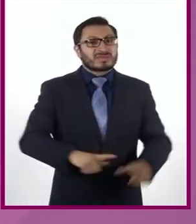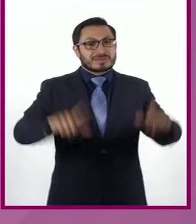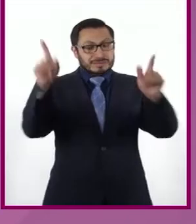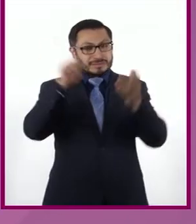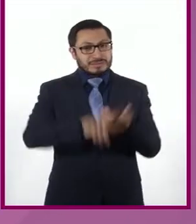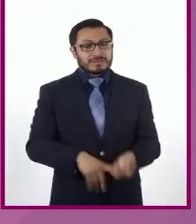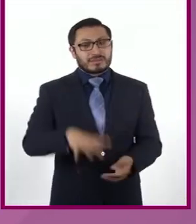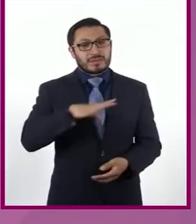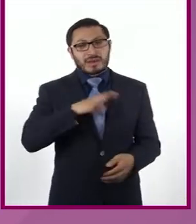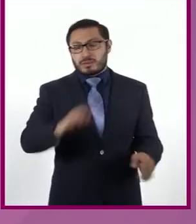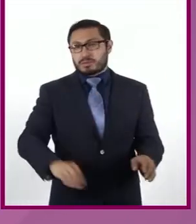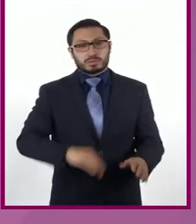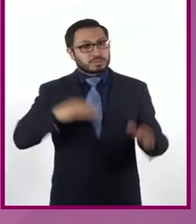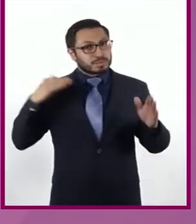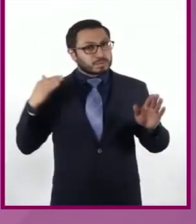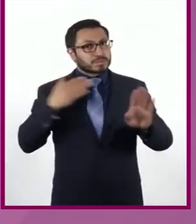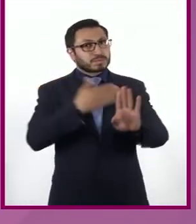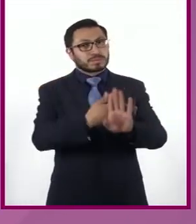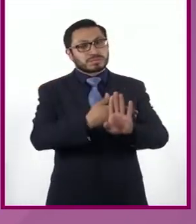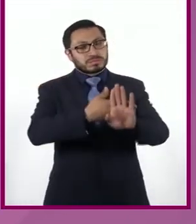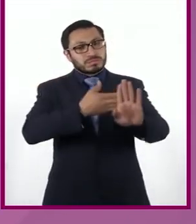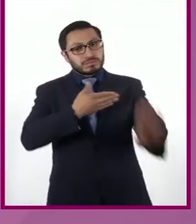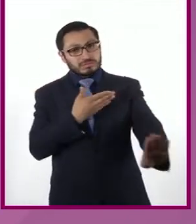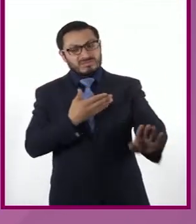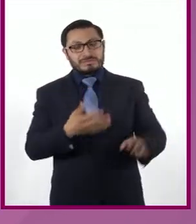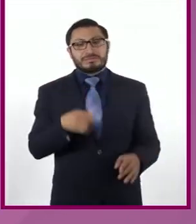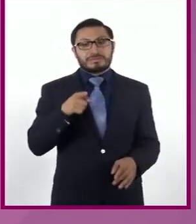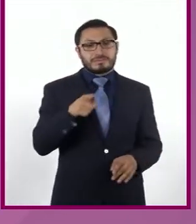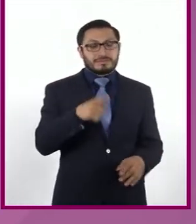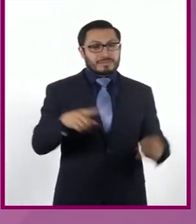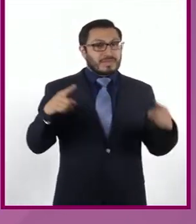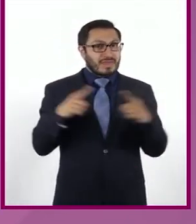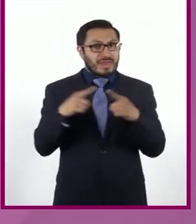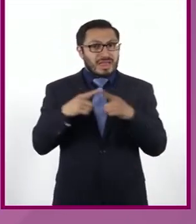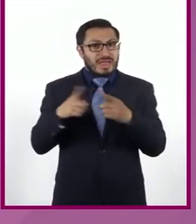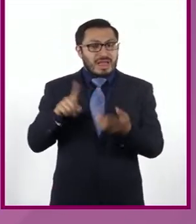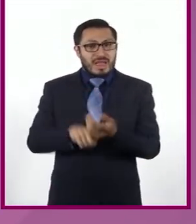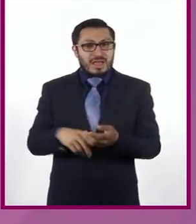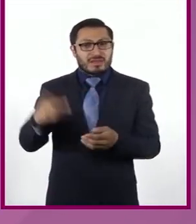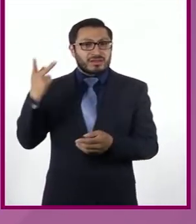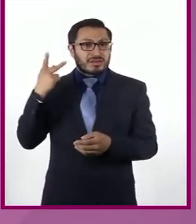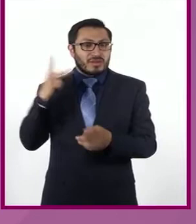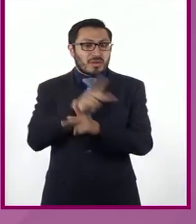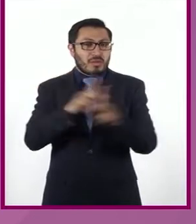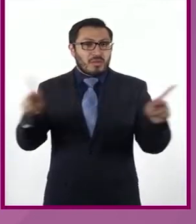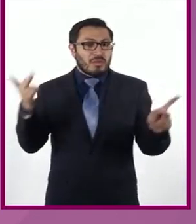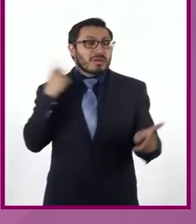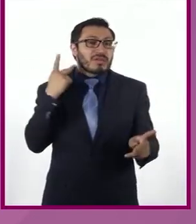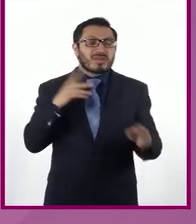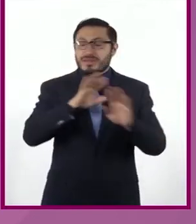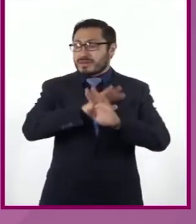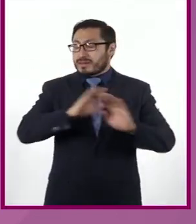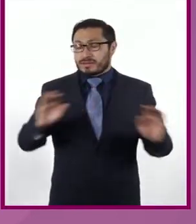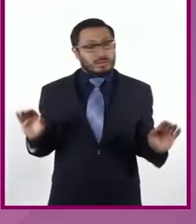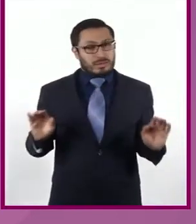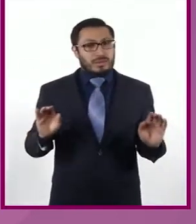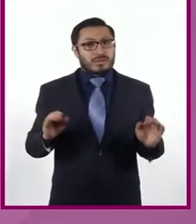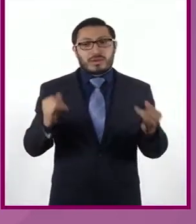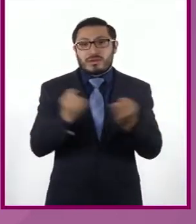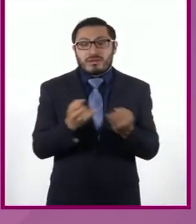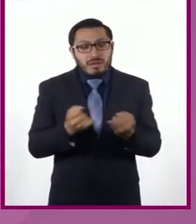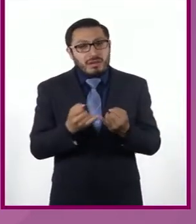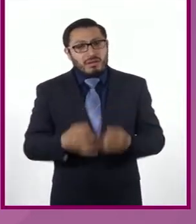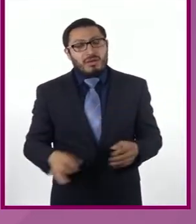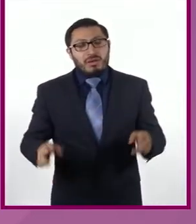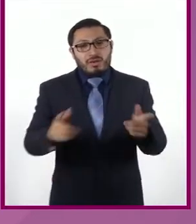se ha opuesto tradicionalmente a la interferencia de la Iglesia en los asuntos públicos y a los intentos de grupos